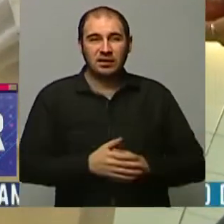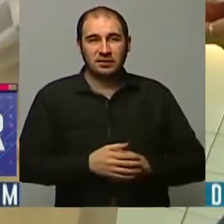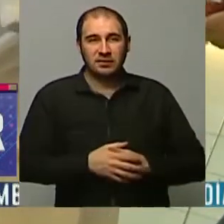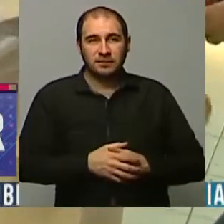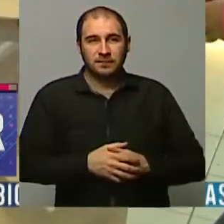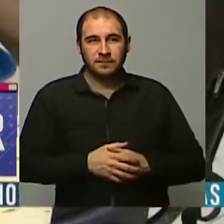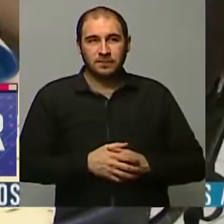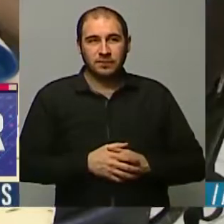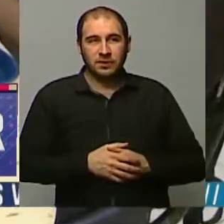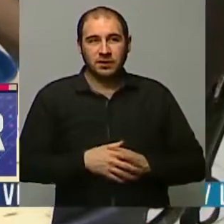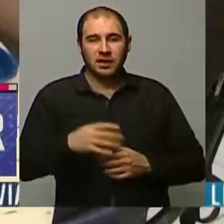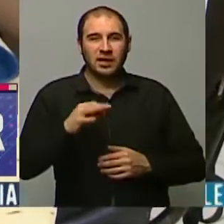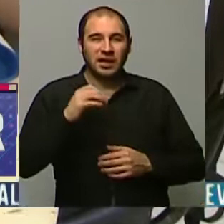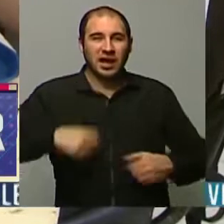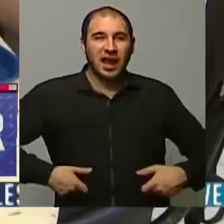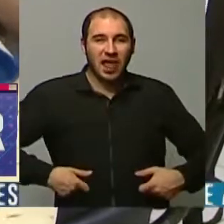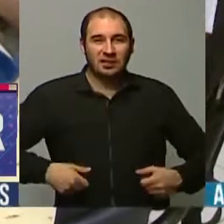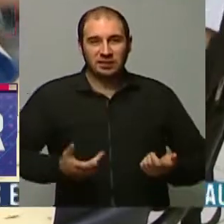los chacinados,